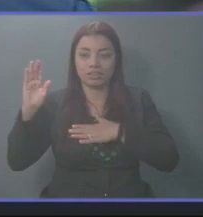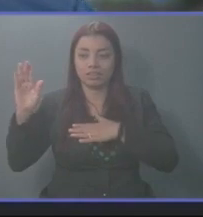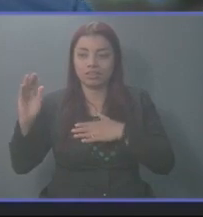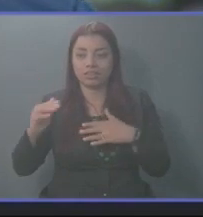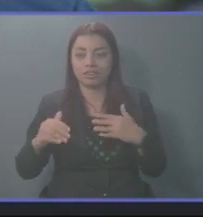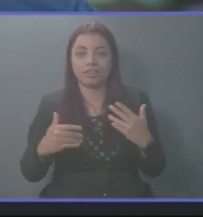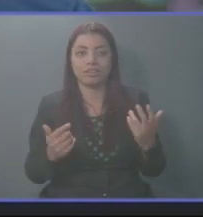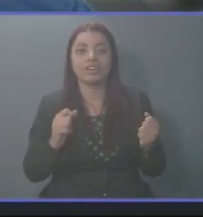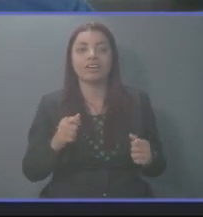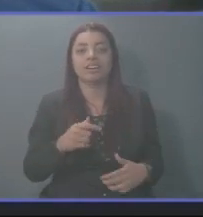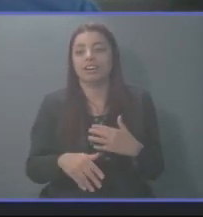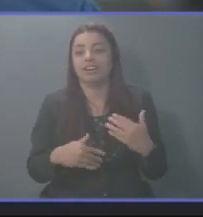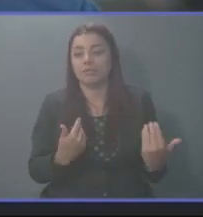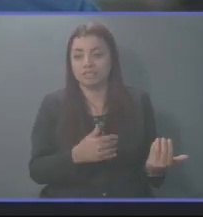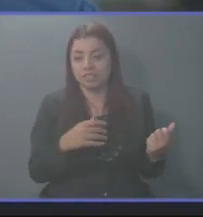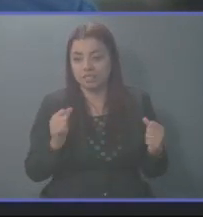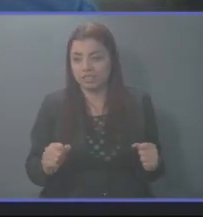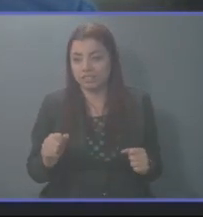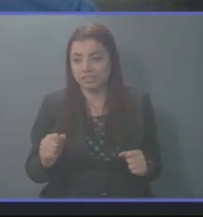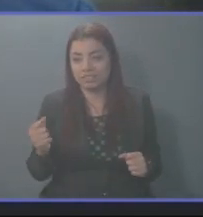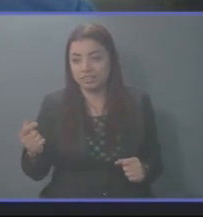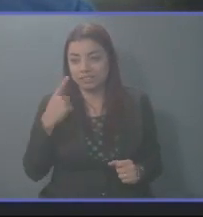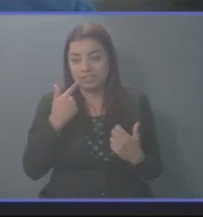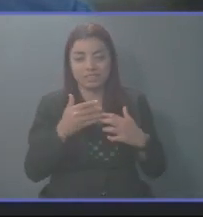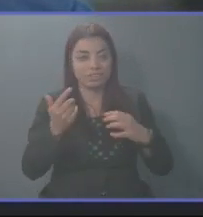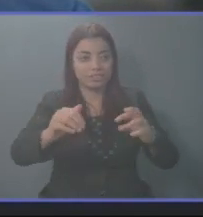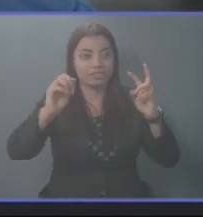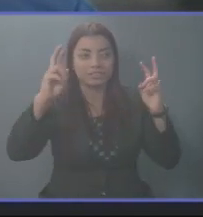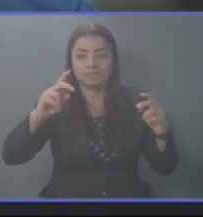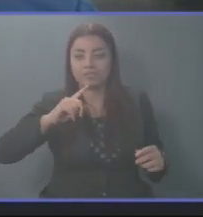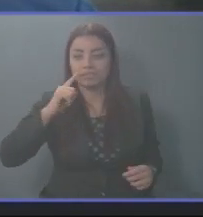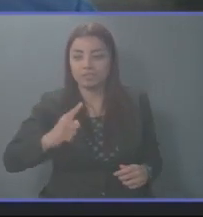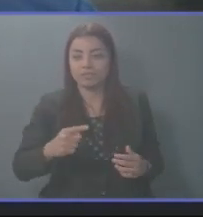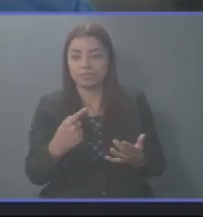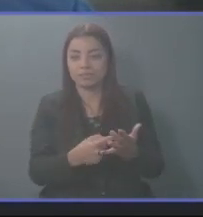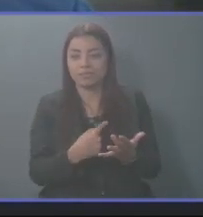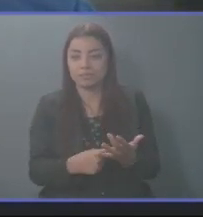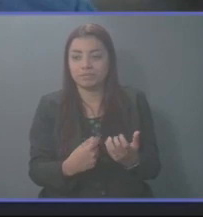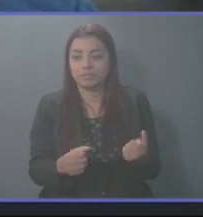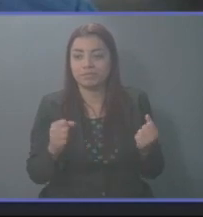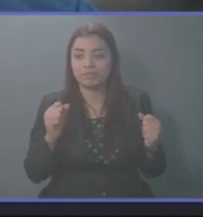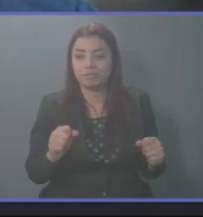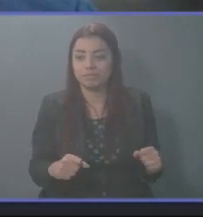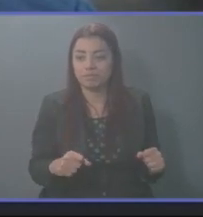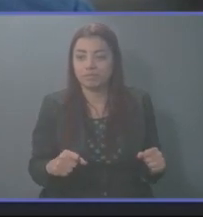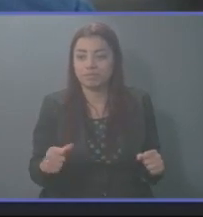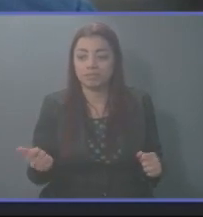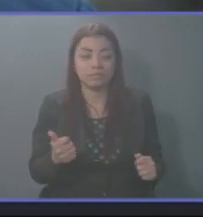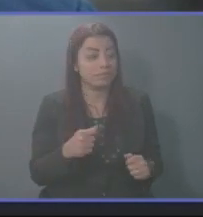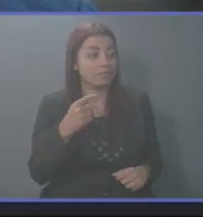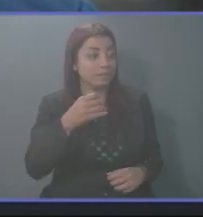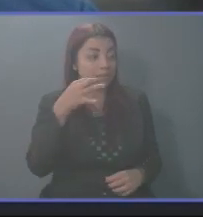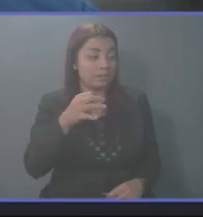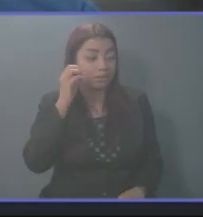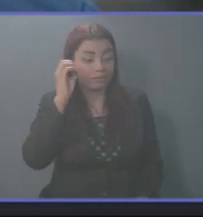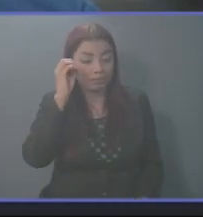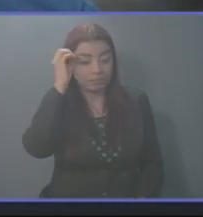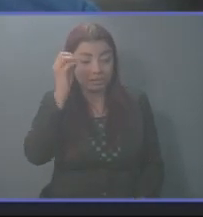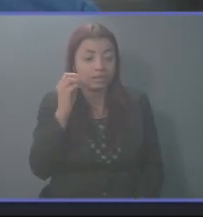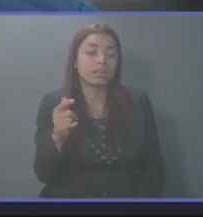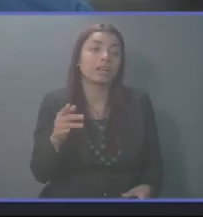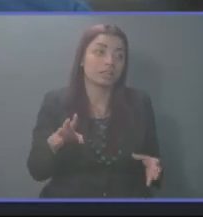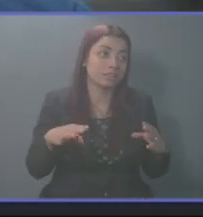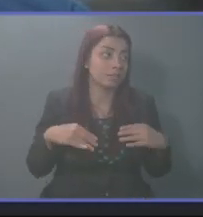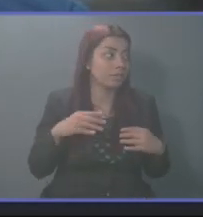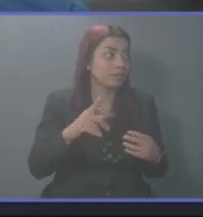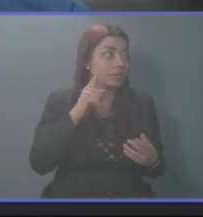de seguridad jurídica y dado que se aborda tema sancionatorio, se oportuna pertinente esta observación, aceptando